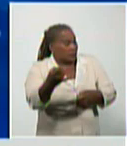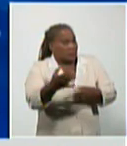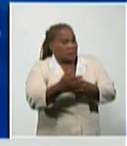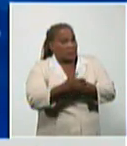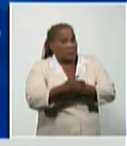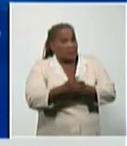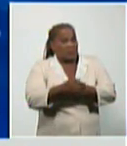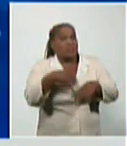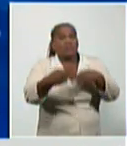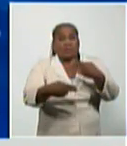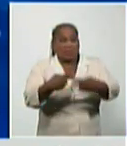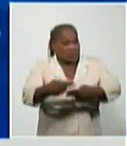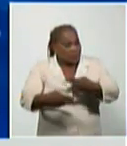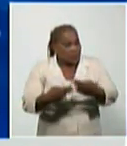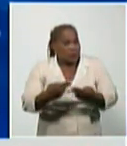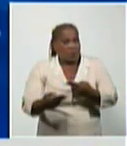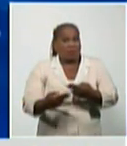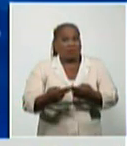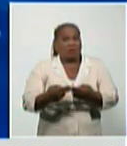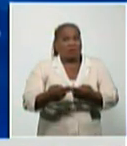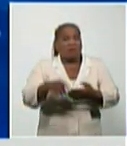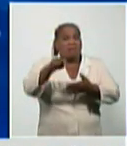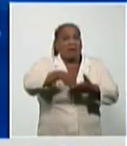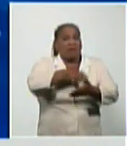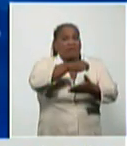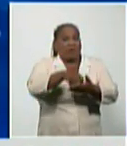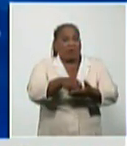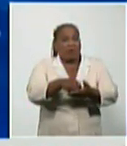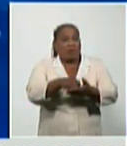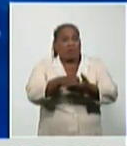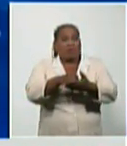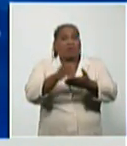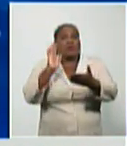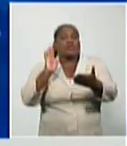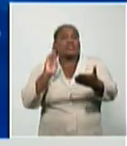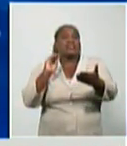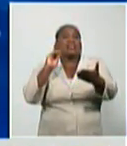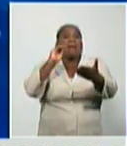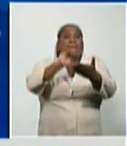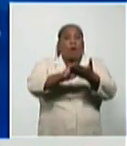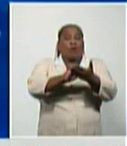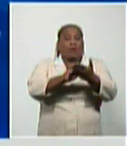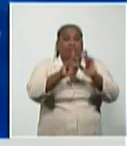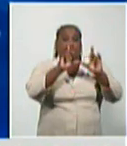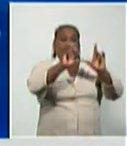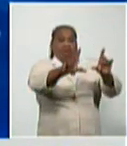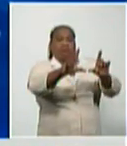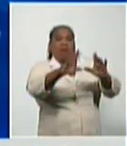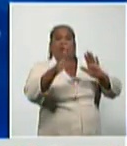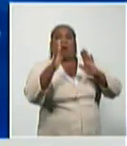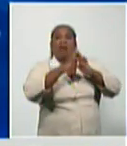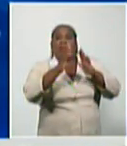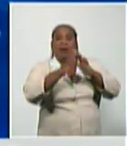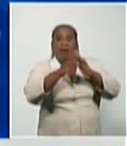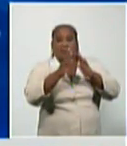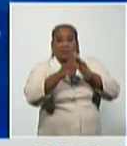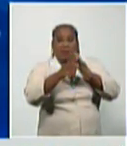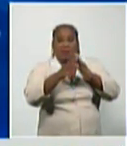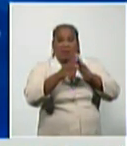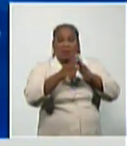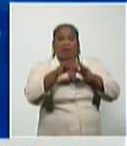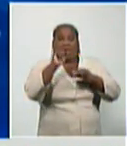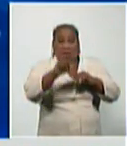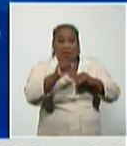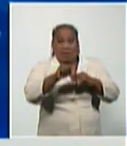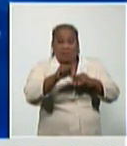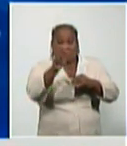diseñó que se pone en la casa de la persona donde se ha detectado